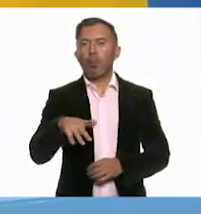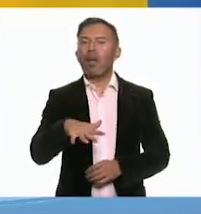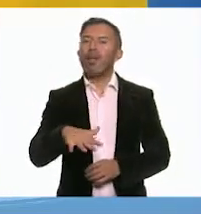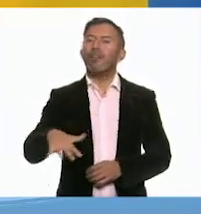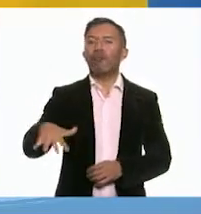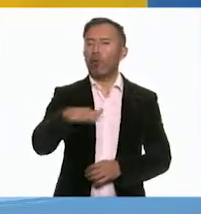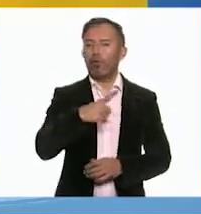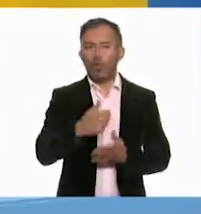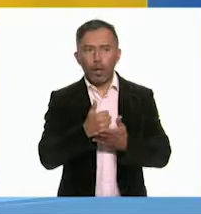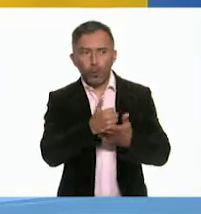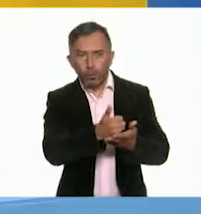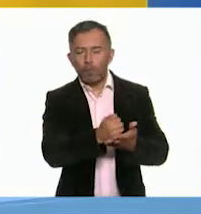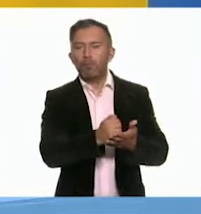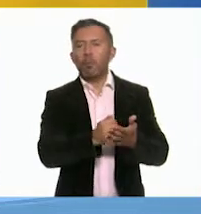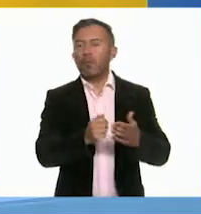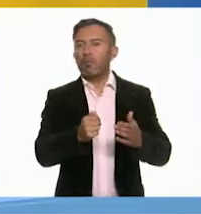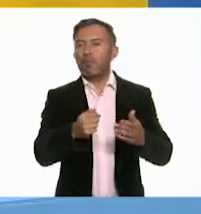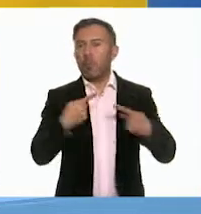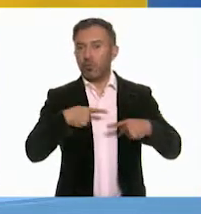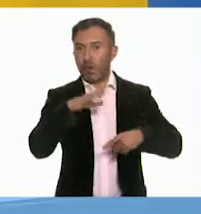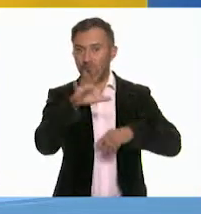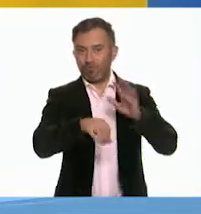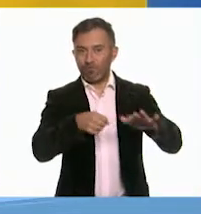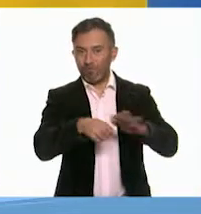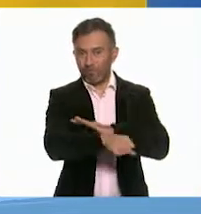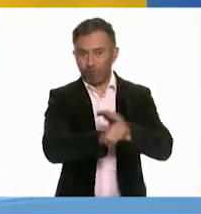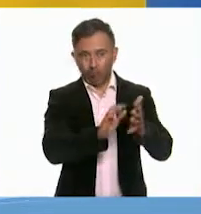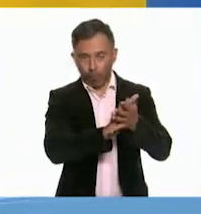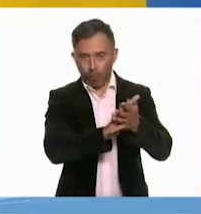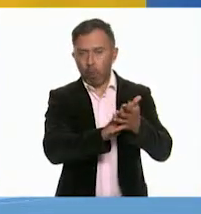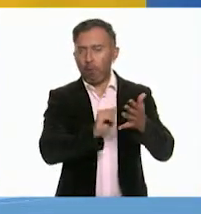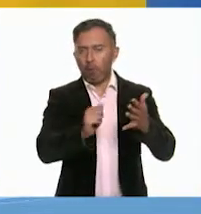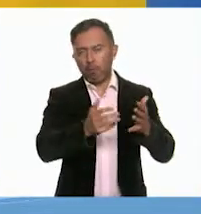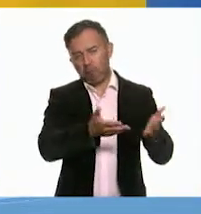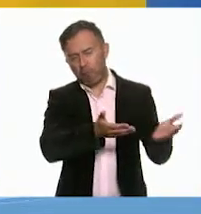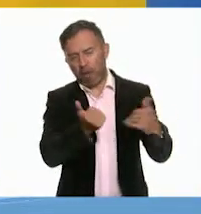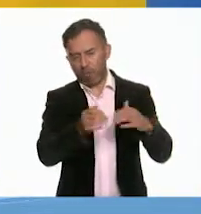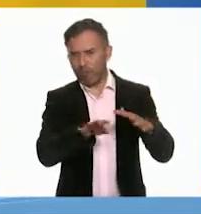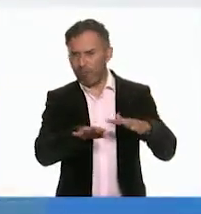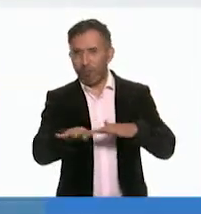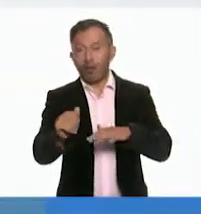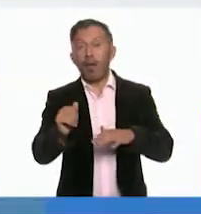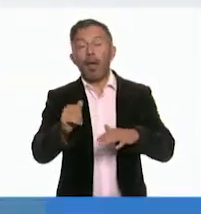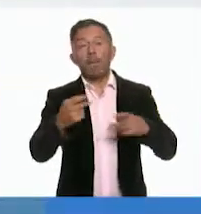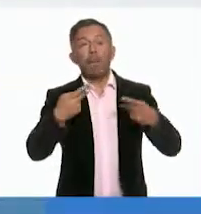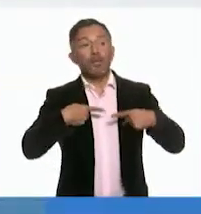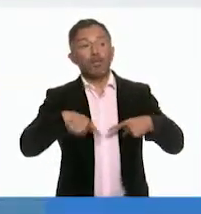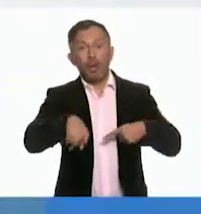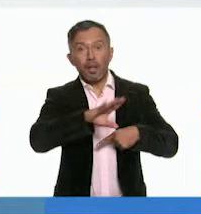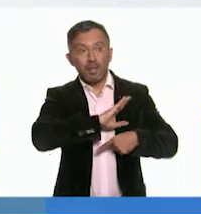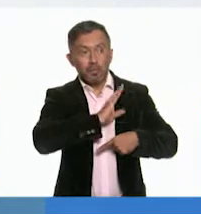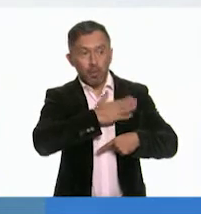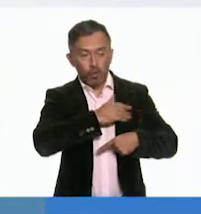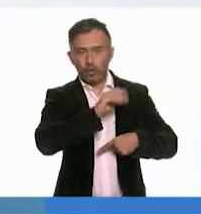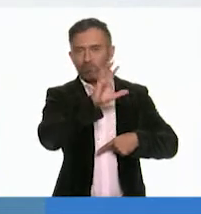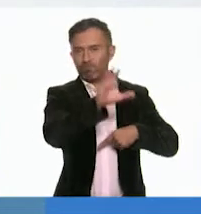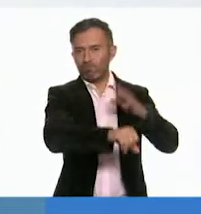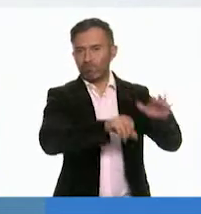los presos, quienes se unieron a la rebelión, y metió a la cárcel a los españoles del pueblo. De ahí salieron de